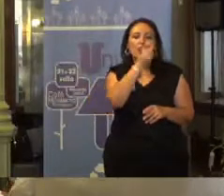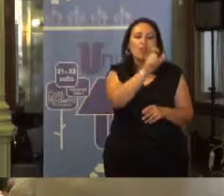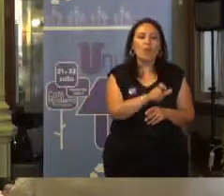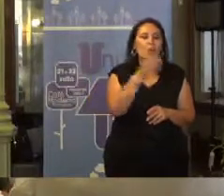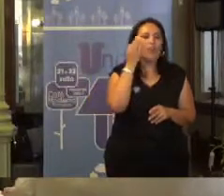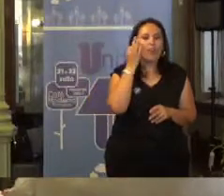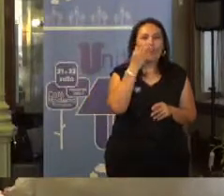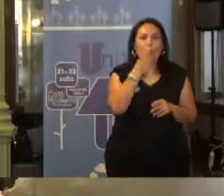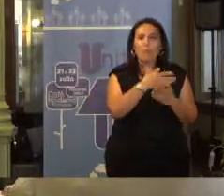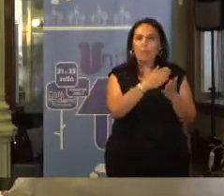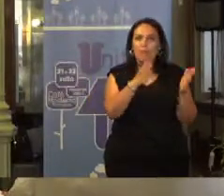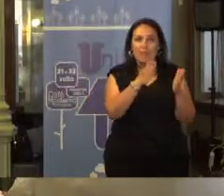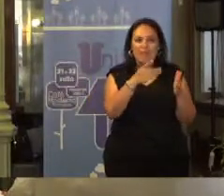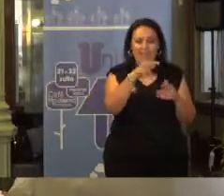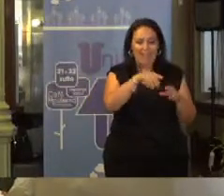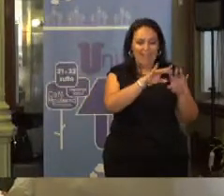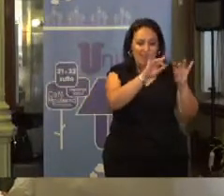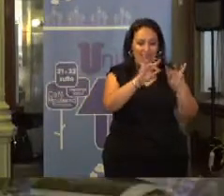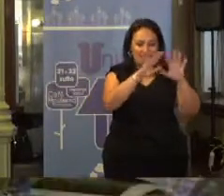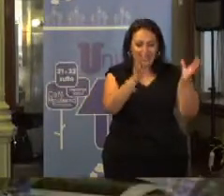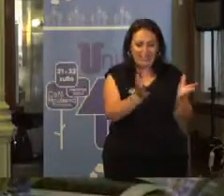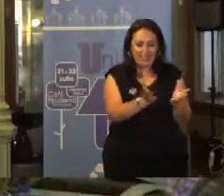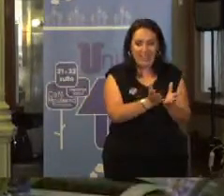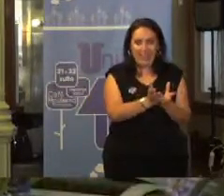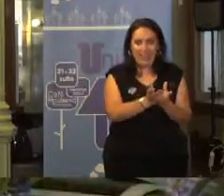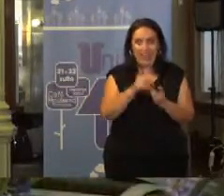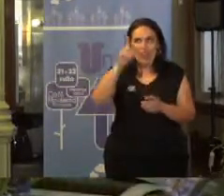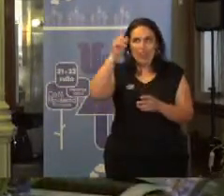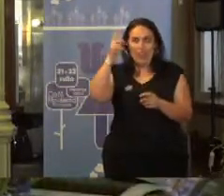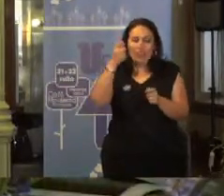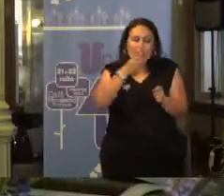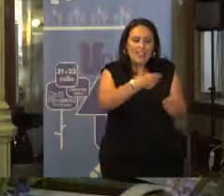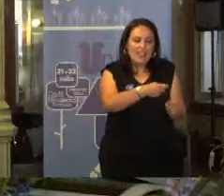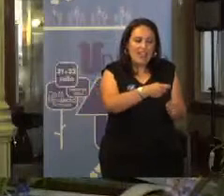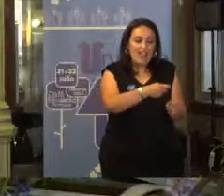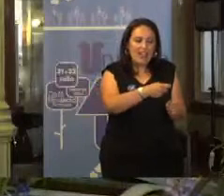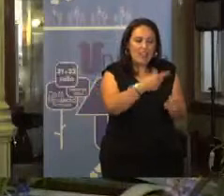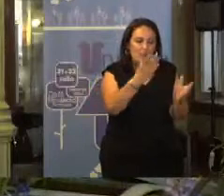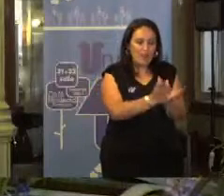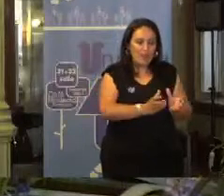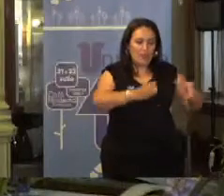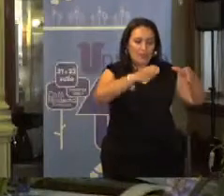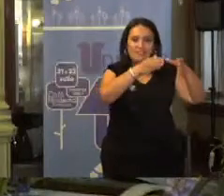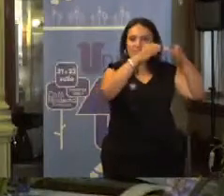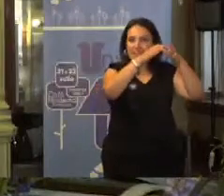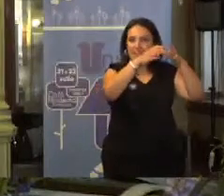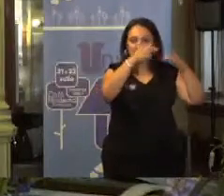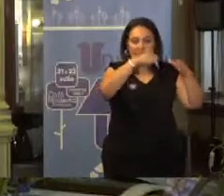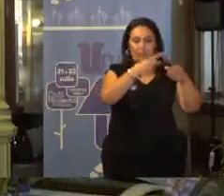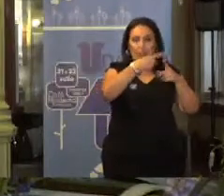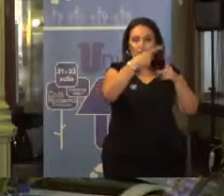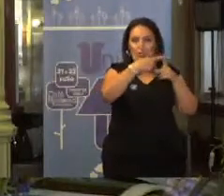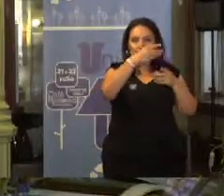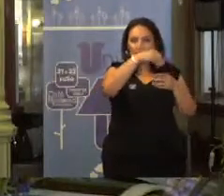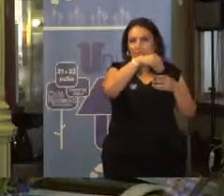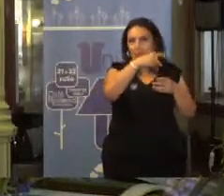terra, pois ten entreganlle os deuses unha vasixa con todos os males, entón deixos escapar pola